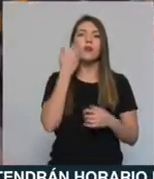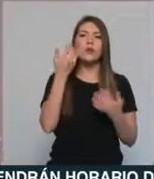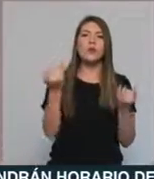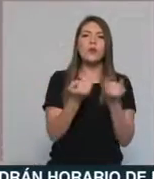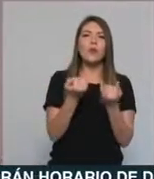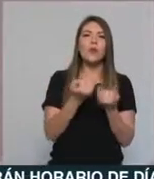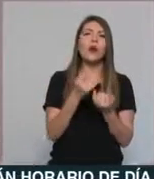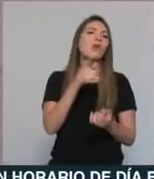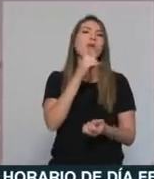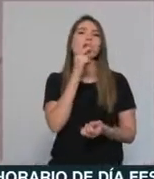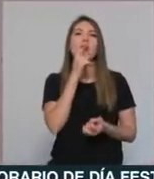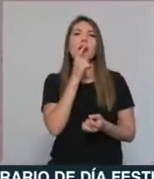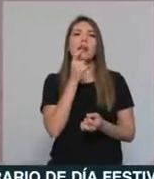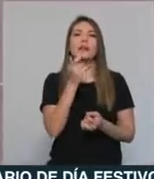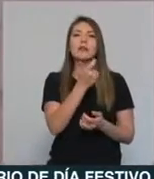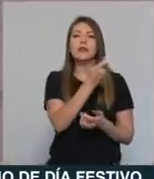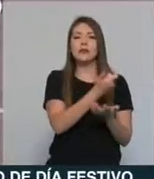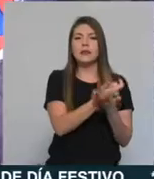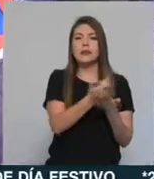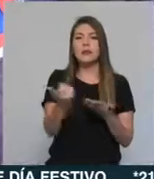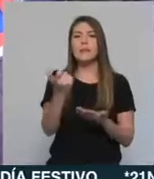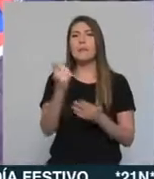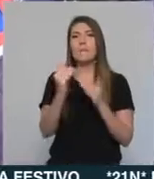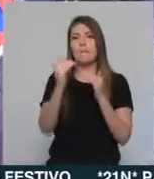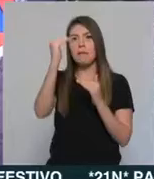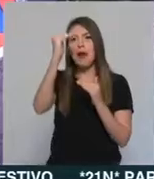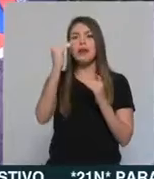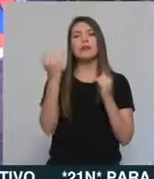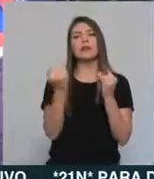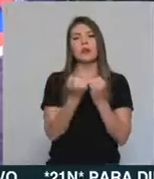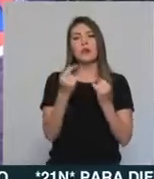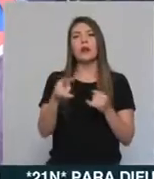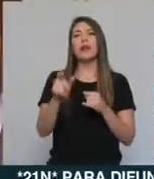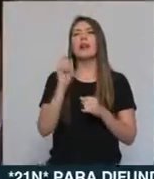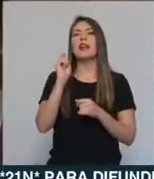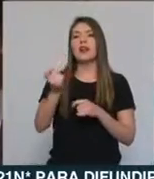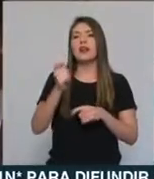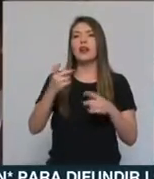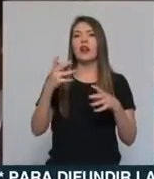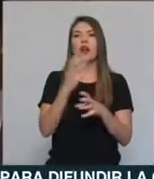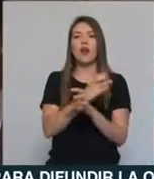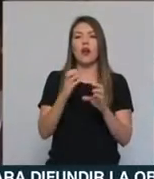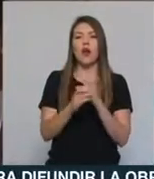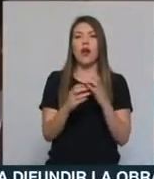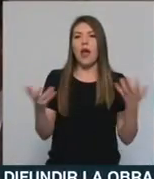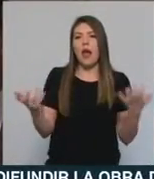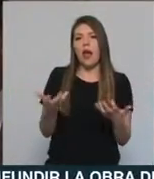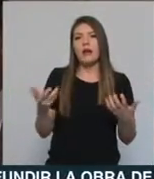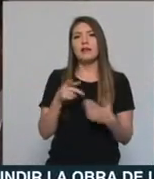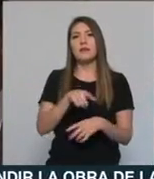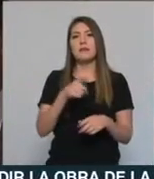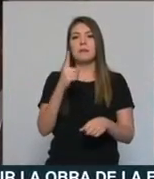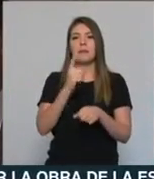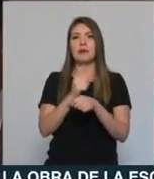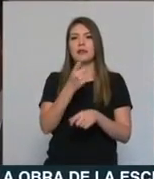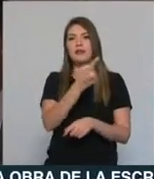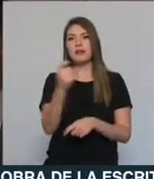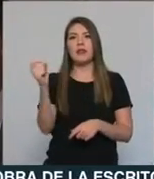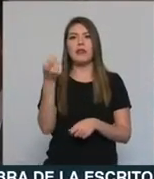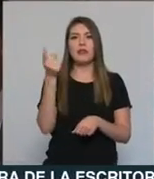los policías han sido las primeras acciones en 100 días de gobierno. Con relación a víctimas de homicidio